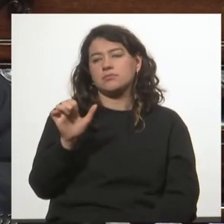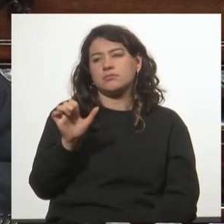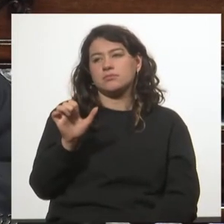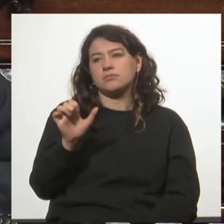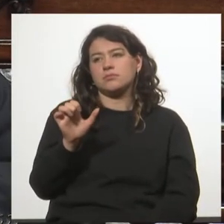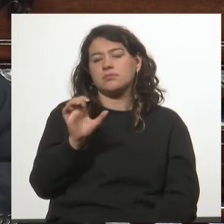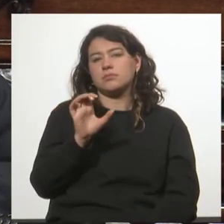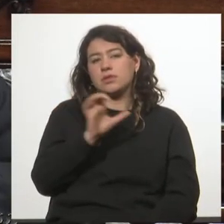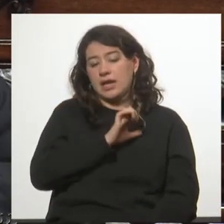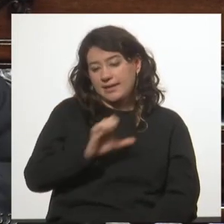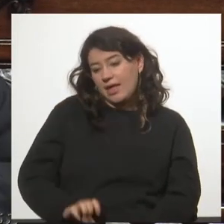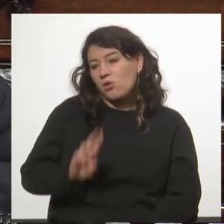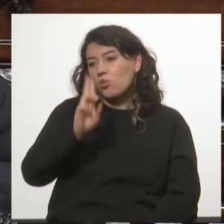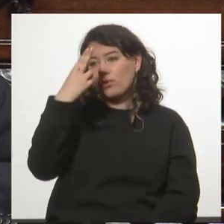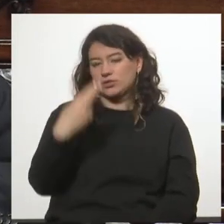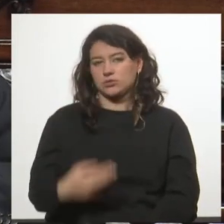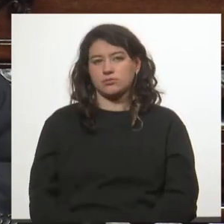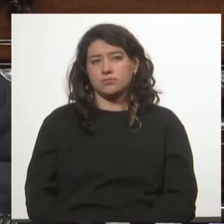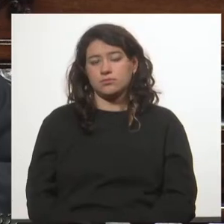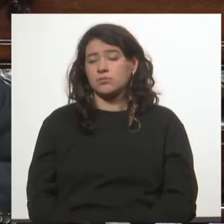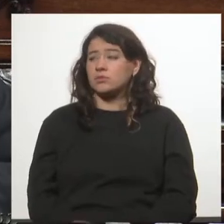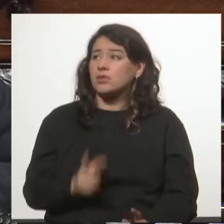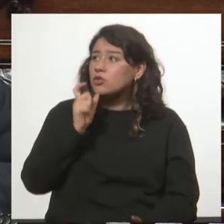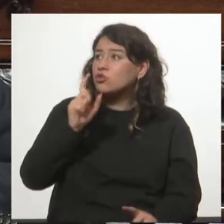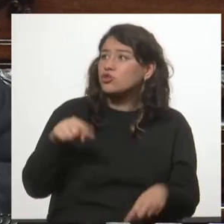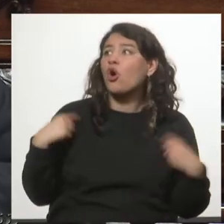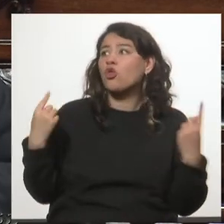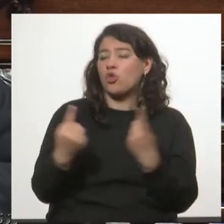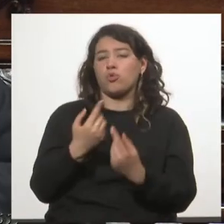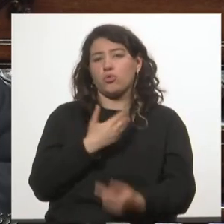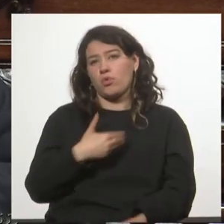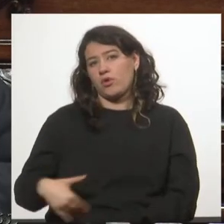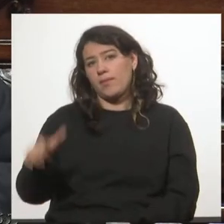del estado uruguayo que soy empresas de todos